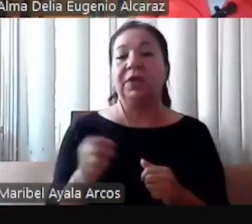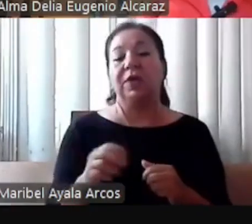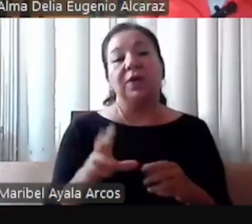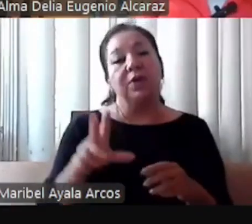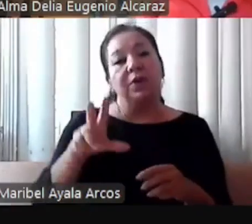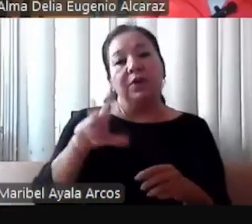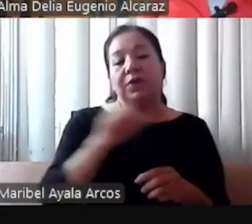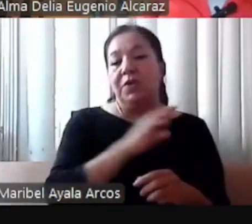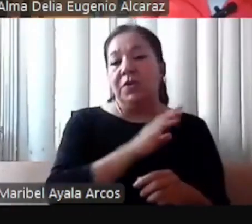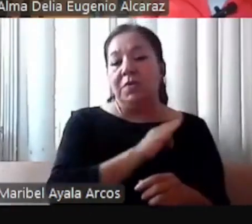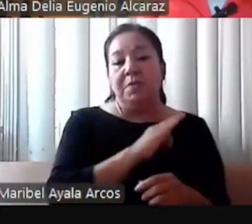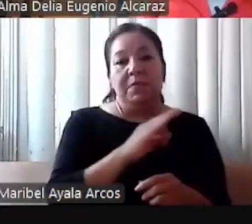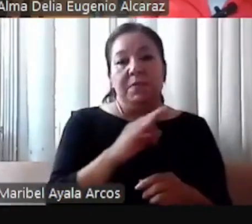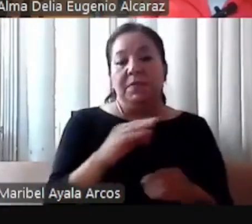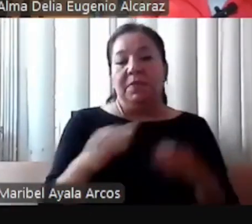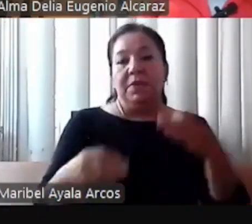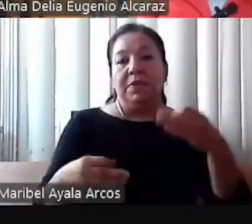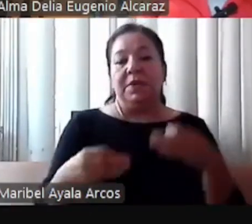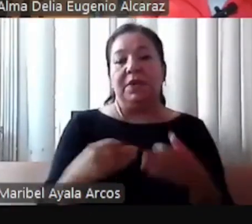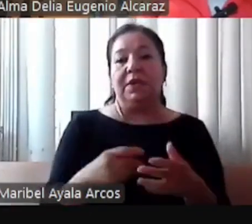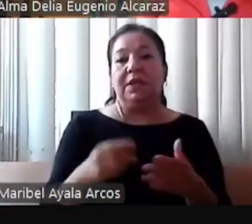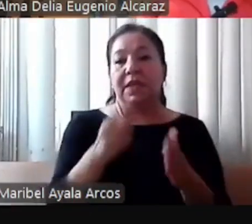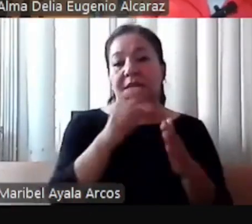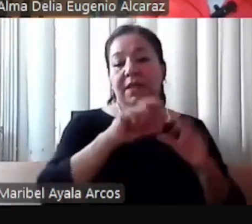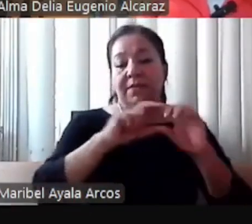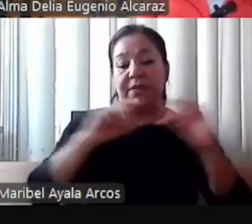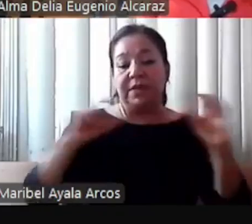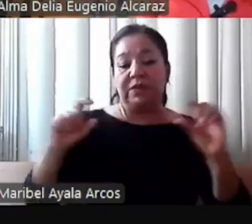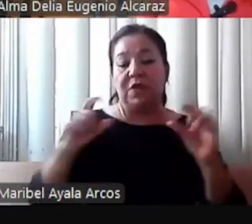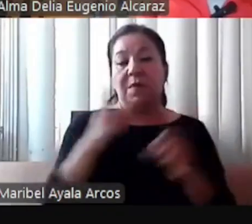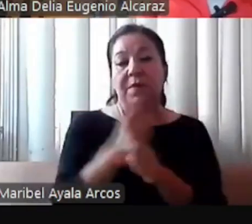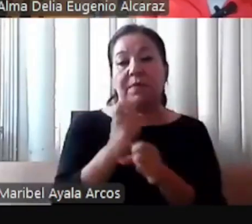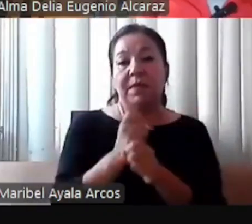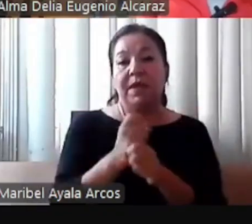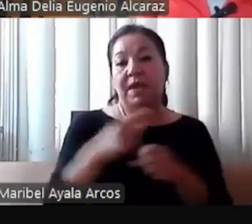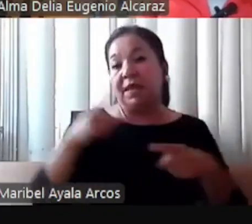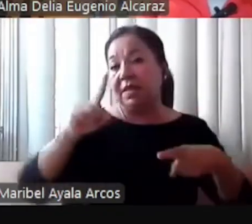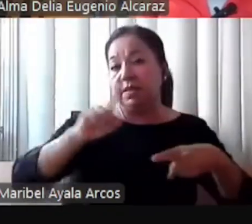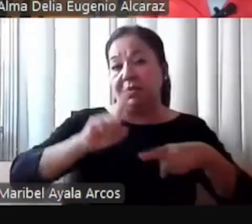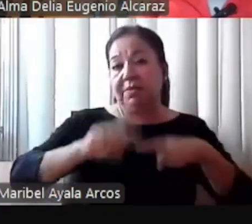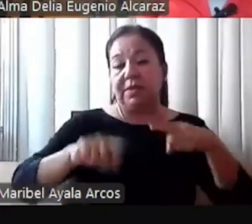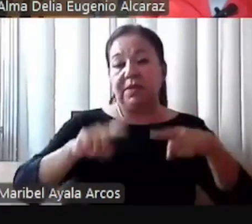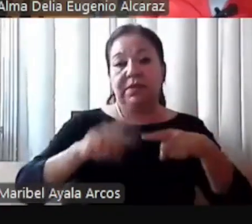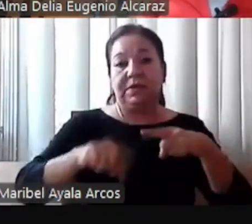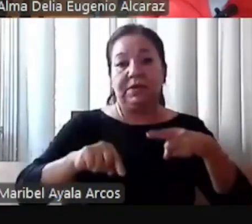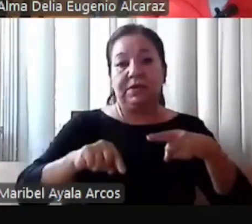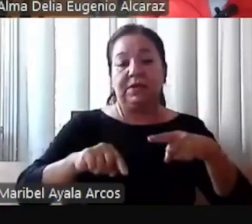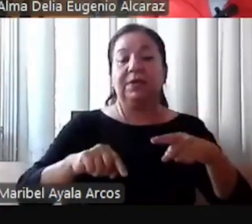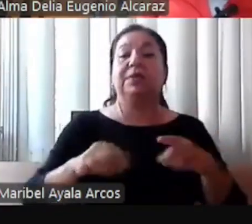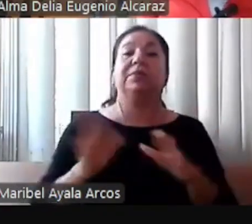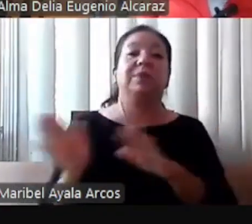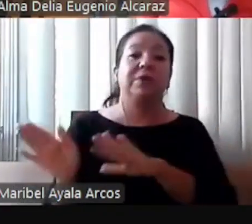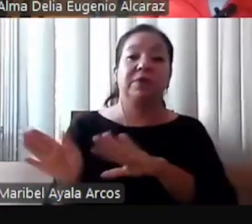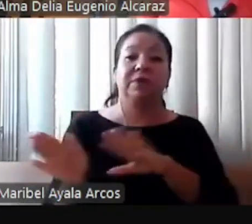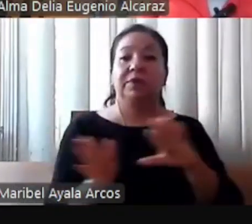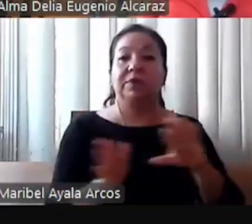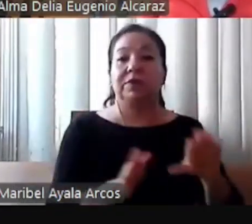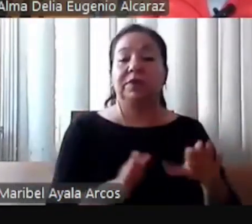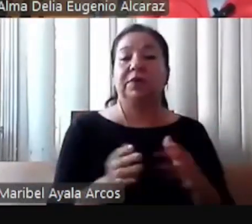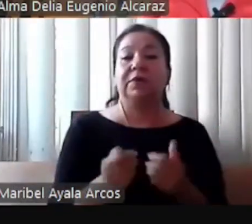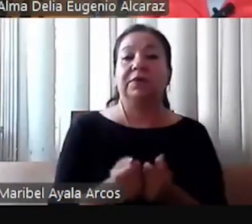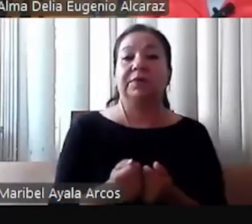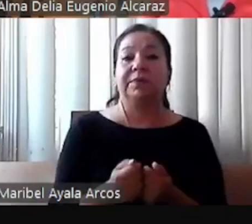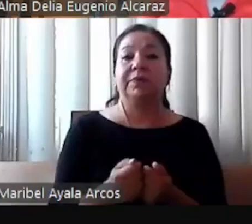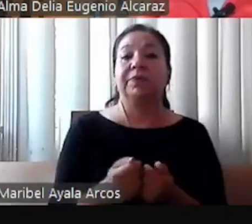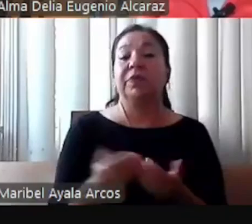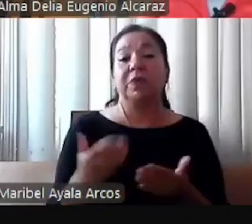establecido en el artículo 14, fracción primera de la Ley de Medios de Impugnación. Por tanto, procede su desechamiento de plano. De conformidad con lo